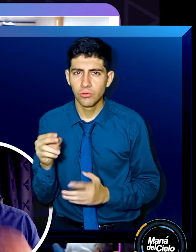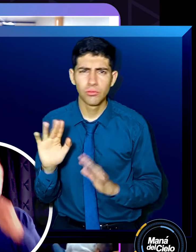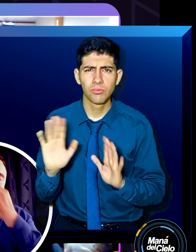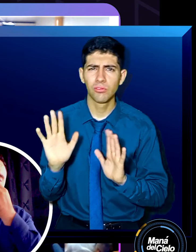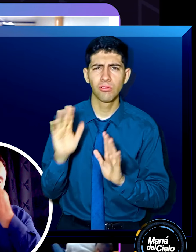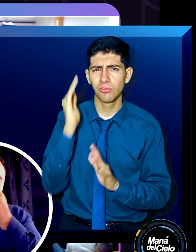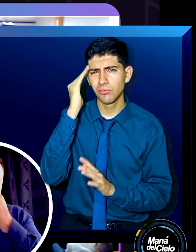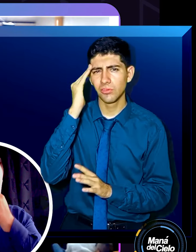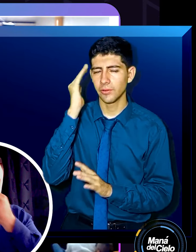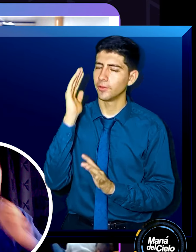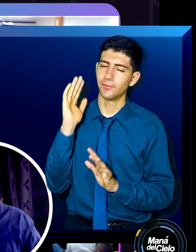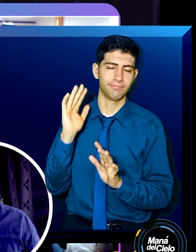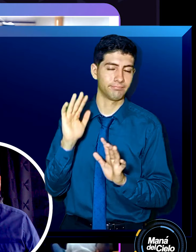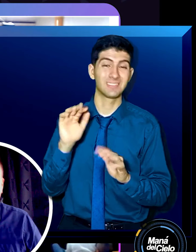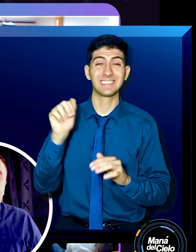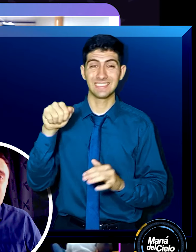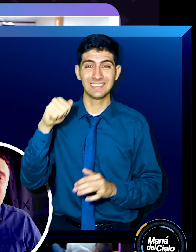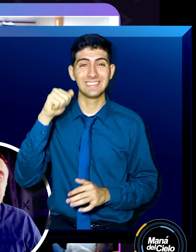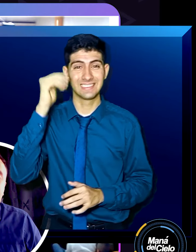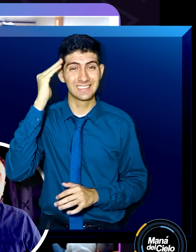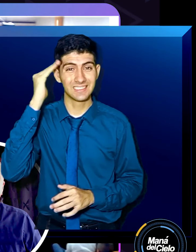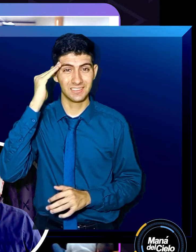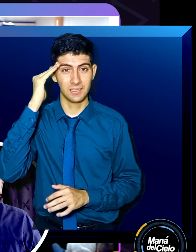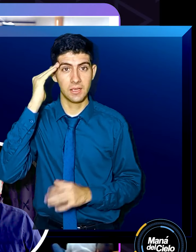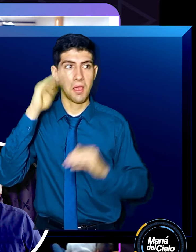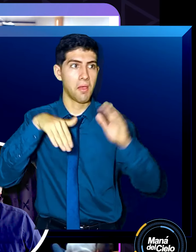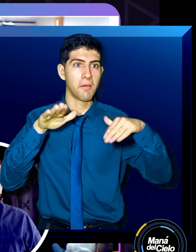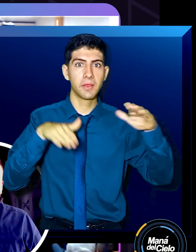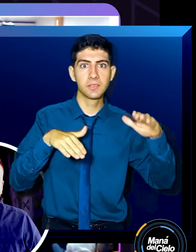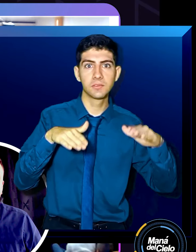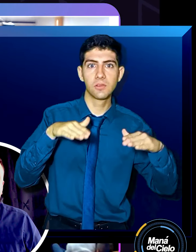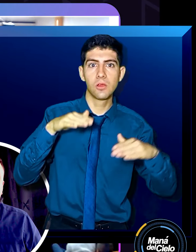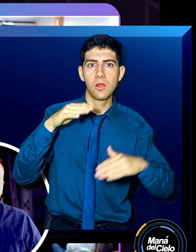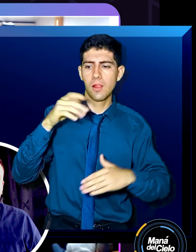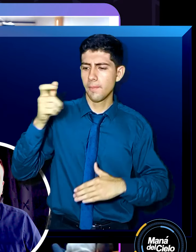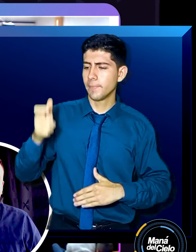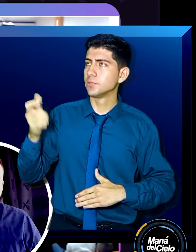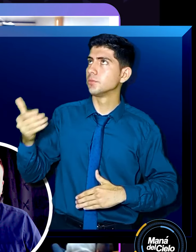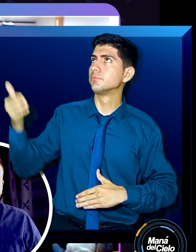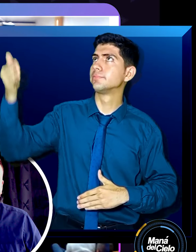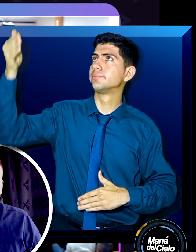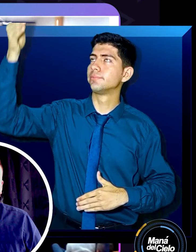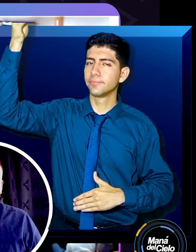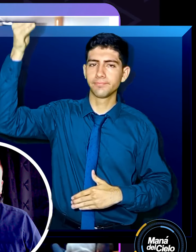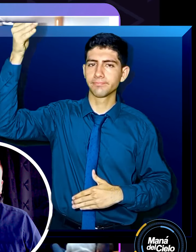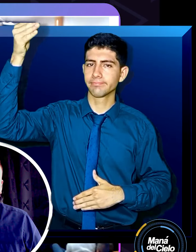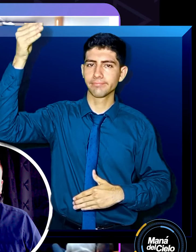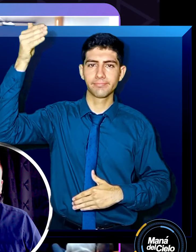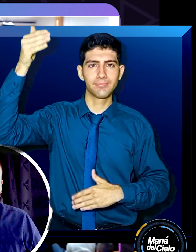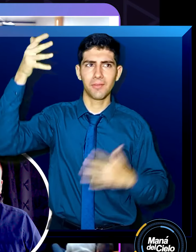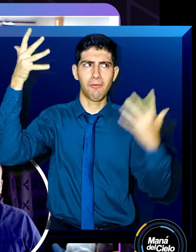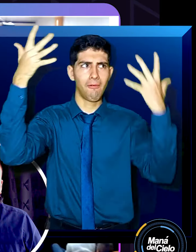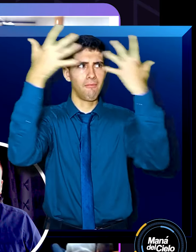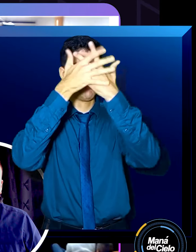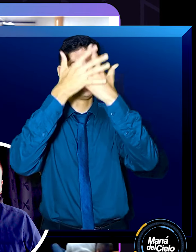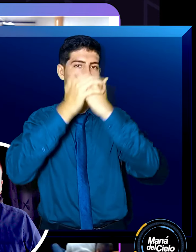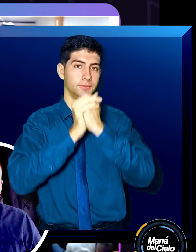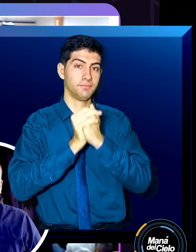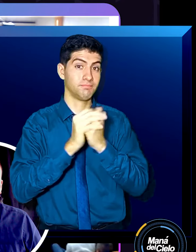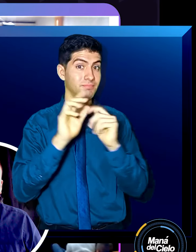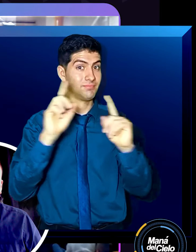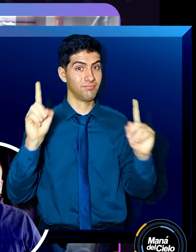a veces los que no saben son los adultos, porque están confundidos. Los niños no están confundidos,